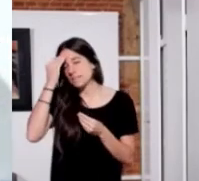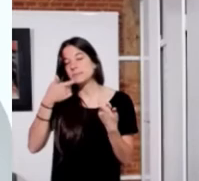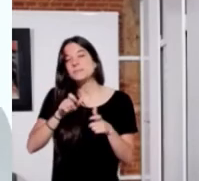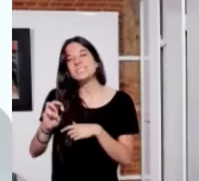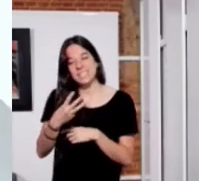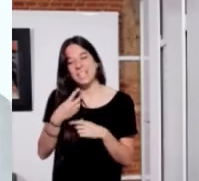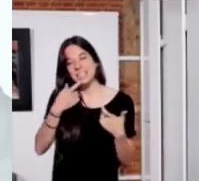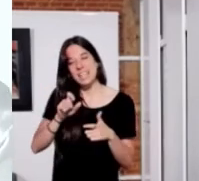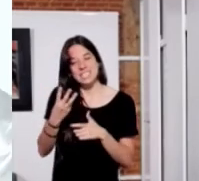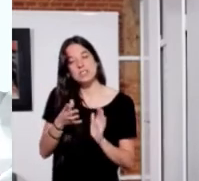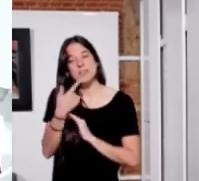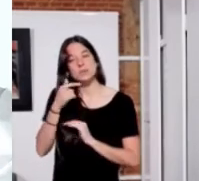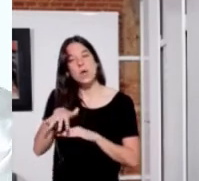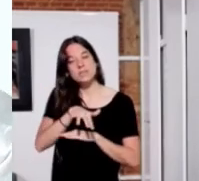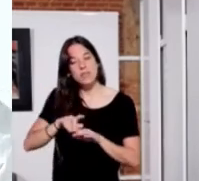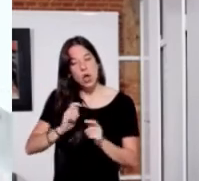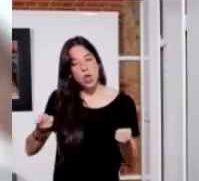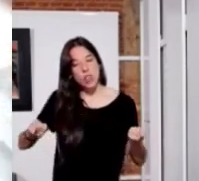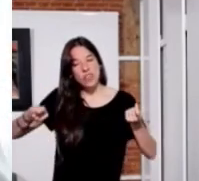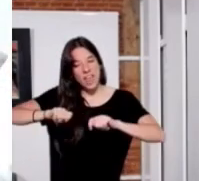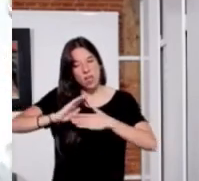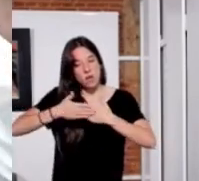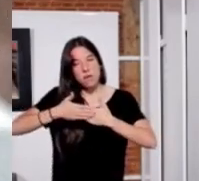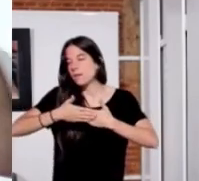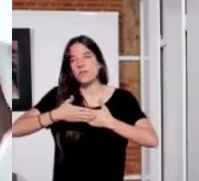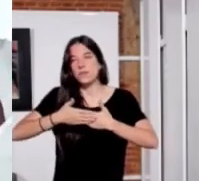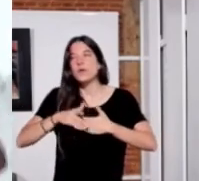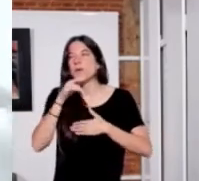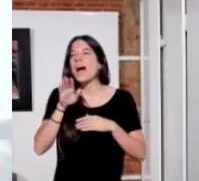un espacio cerrado, ¿no? Incluso Begoña decía primer